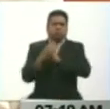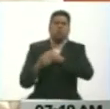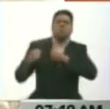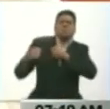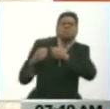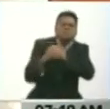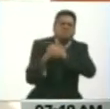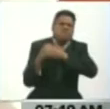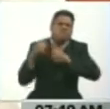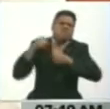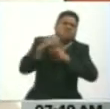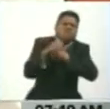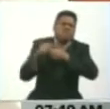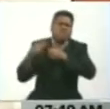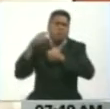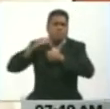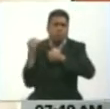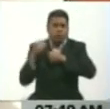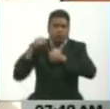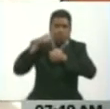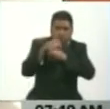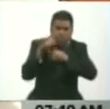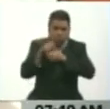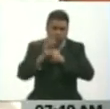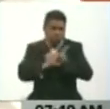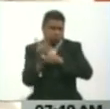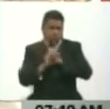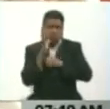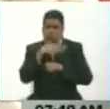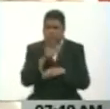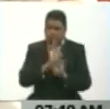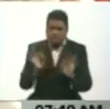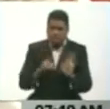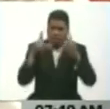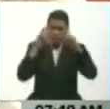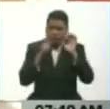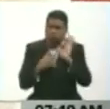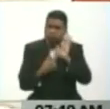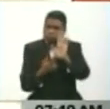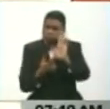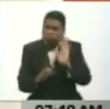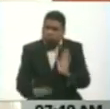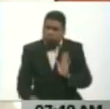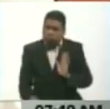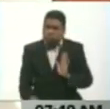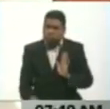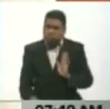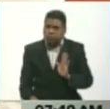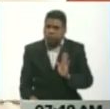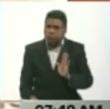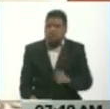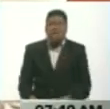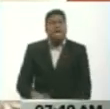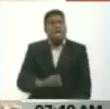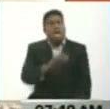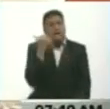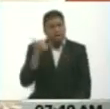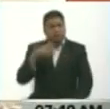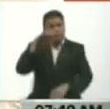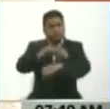ayer. En los casos de que eso ocurrió aquí durante todo el periodo de las guarimbas, que fueron varios meses, esos funcionarios están en